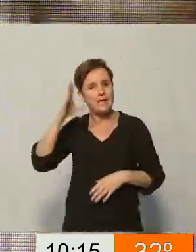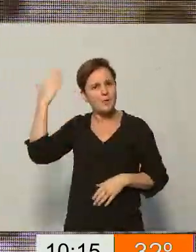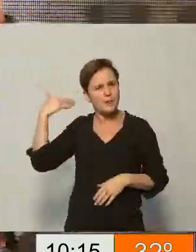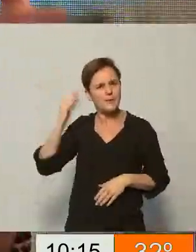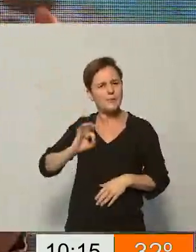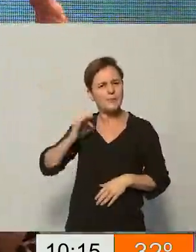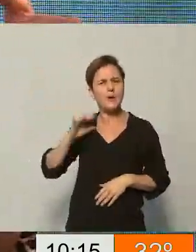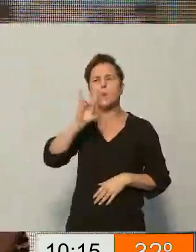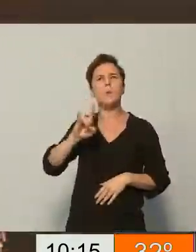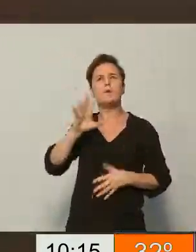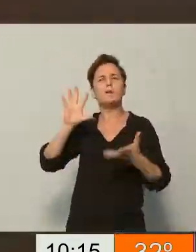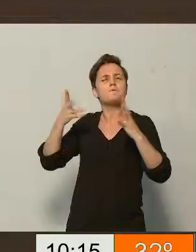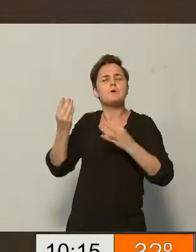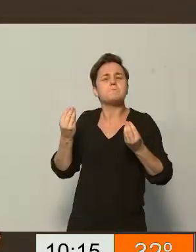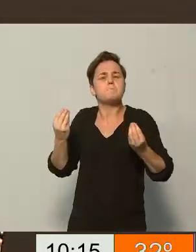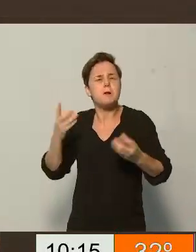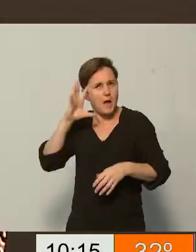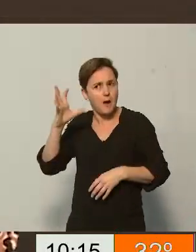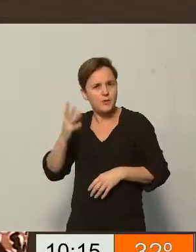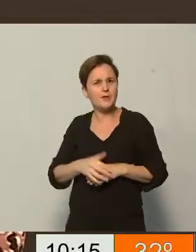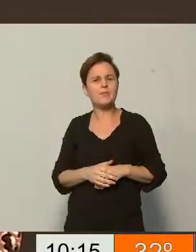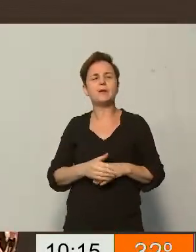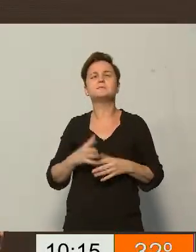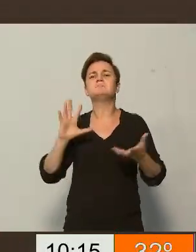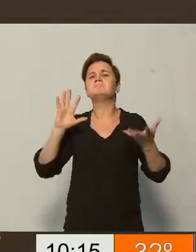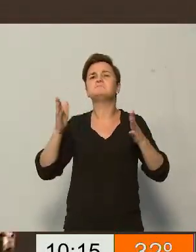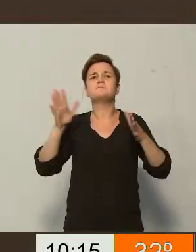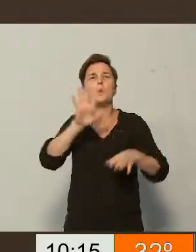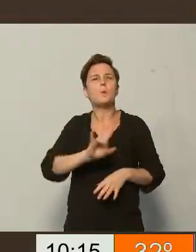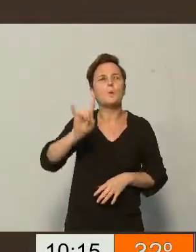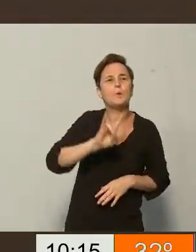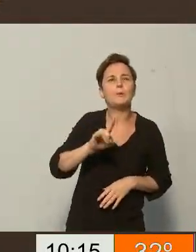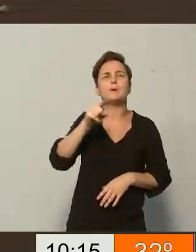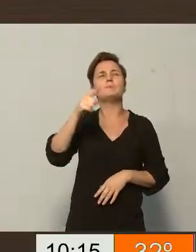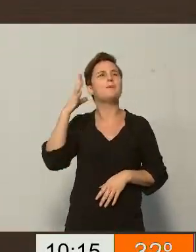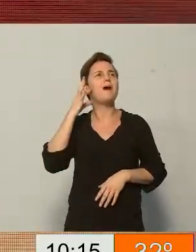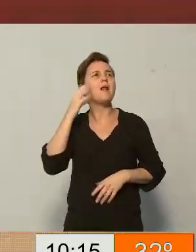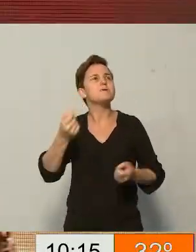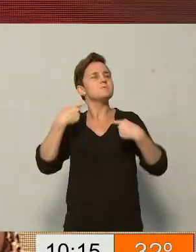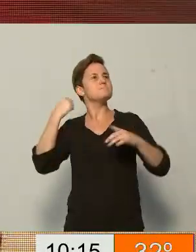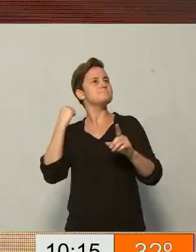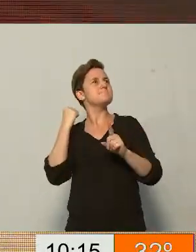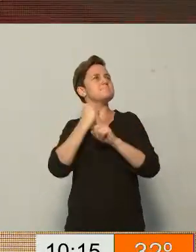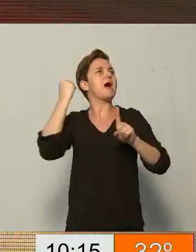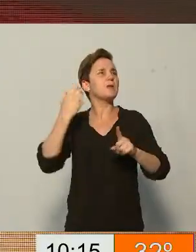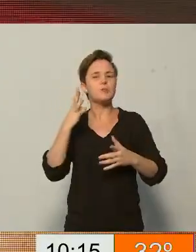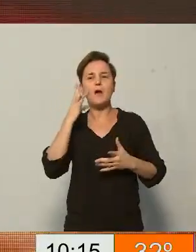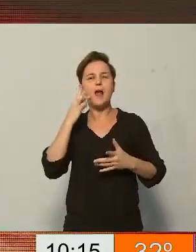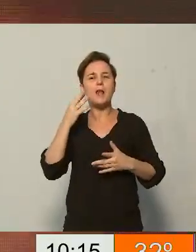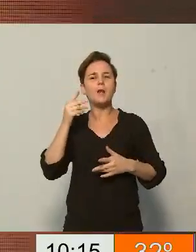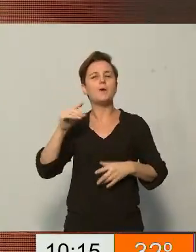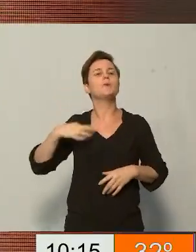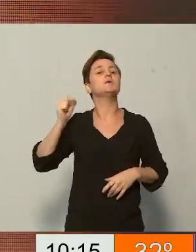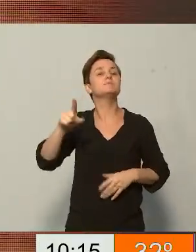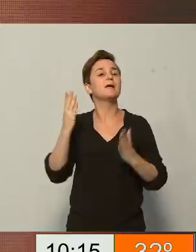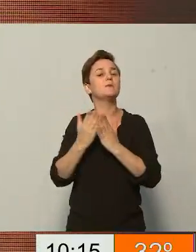universidad en aquel momento? ¿Cuáles fueron quizás esas cosas que te marcaron en el momento por tu vida de estudiante?